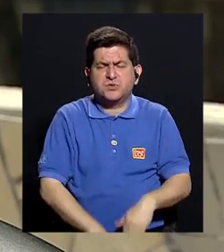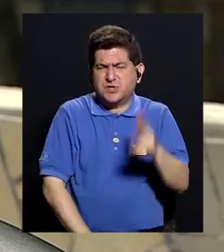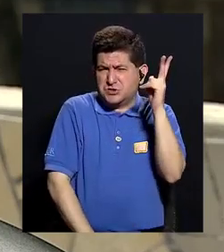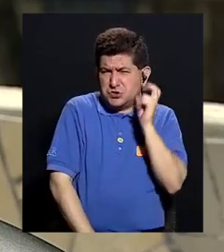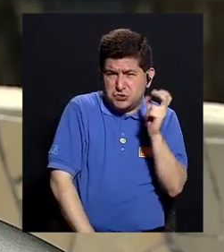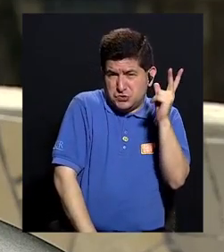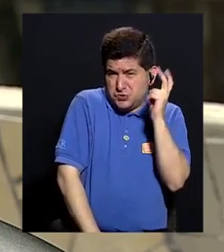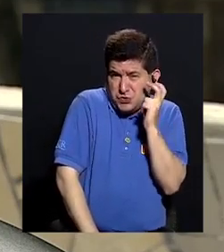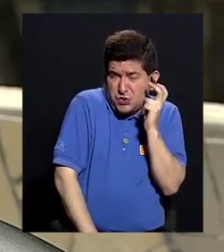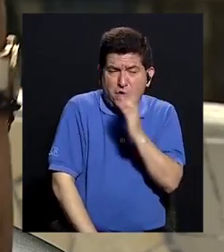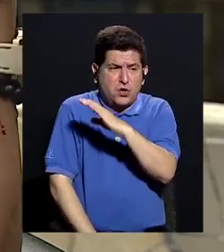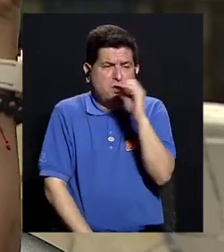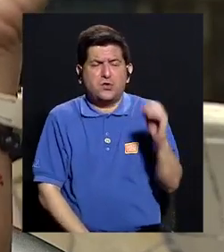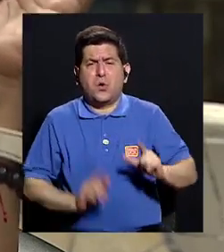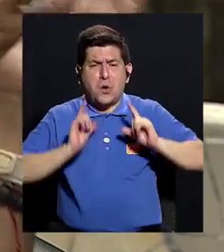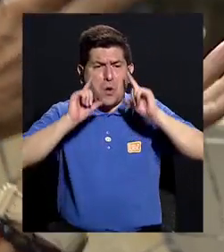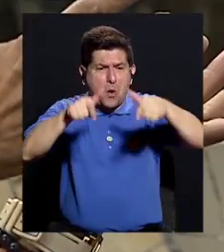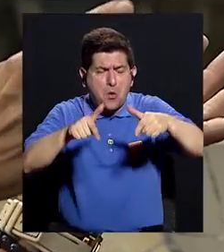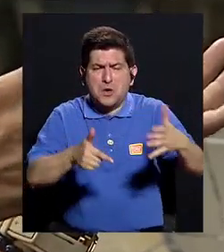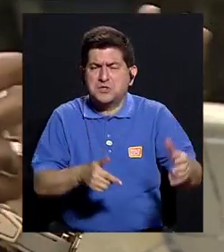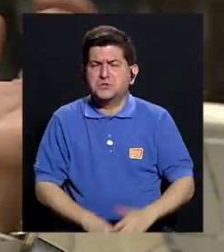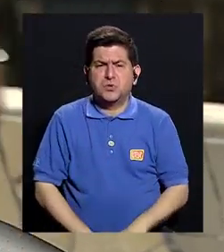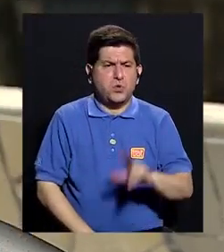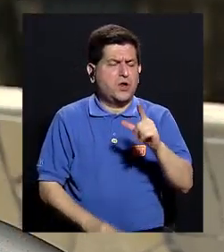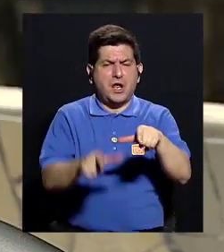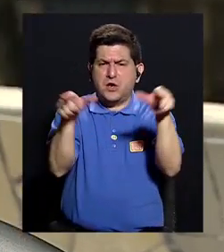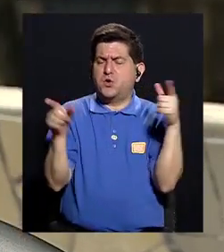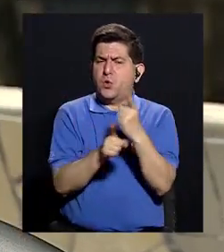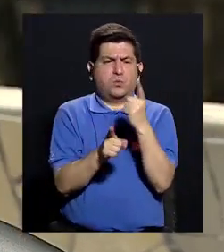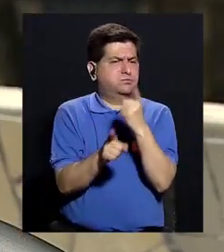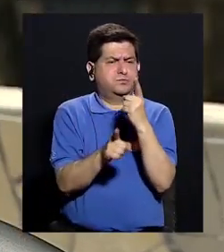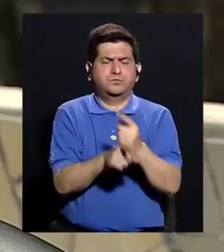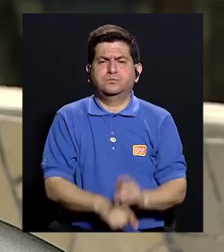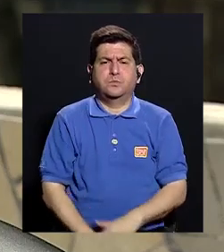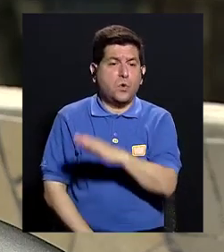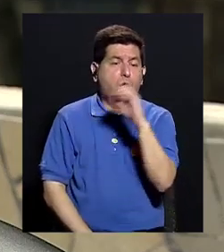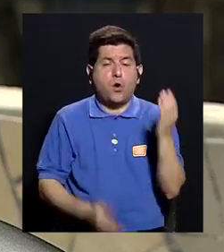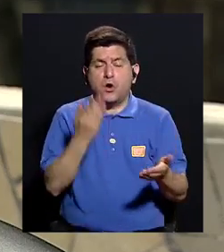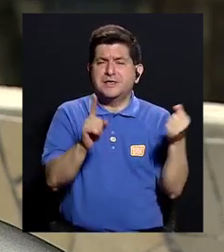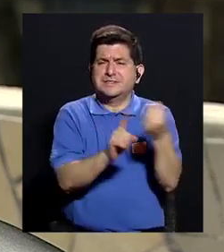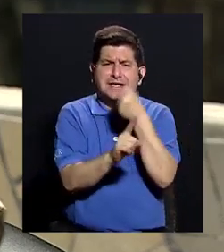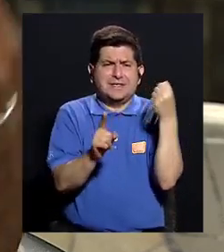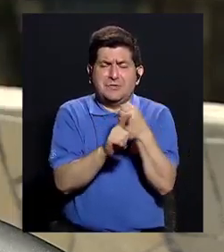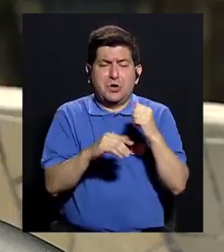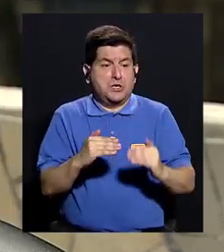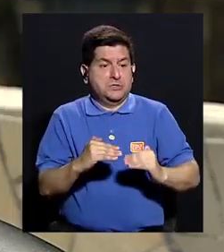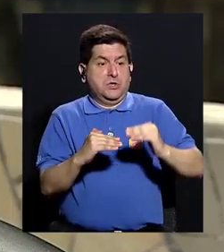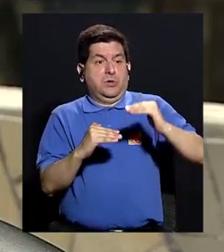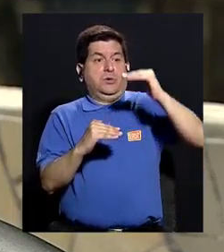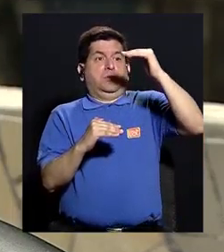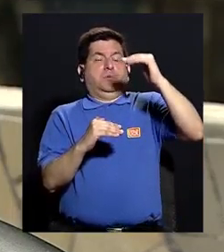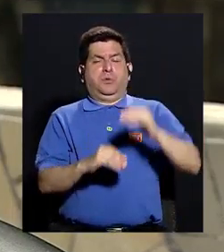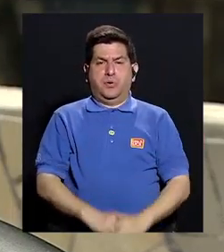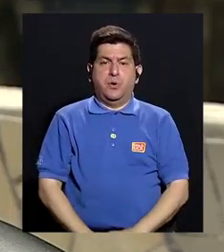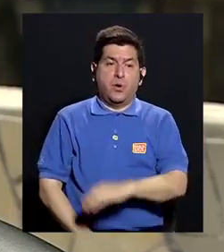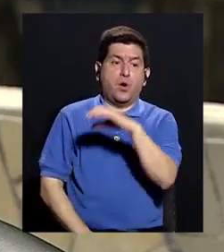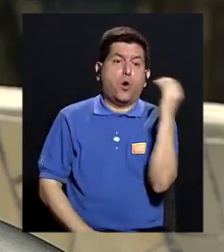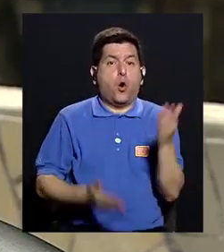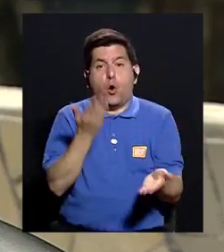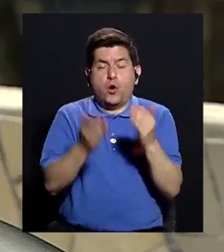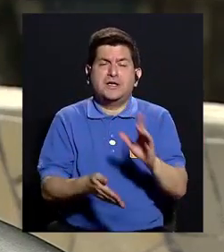acústica terrible, porque la basura no está siendo colocada en un lugar, porque los niveles de violencia son enormes o